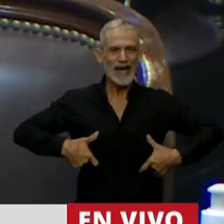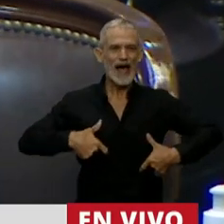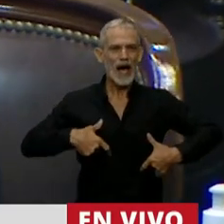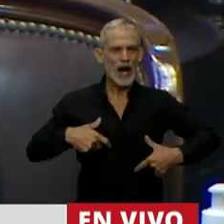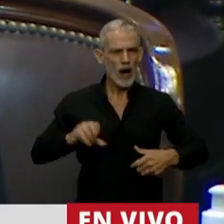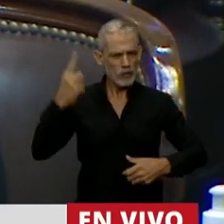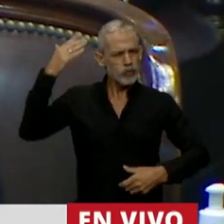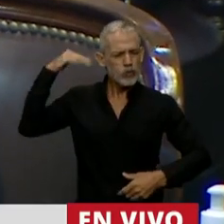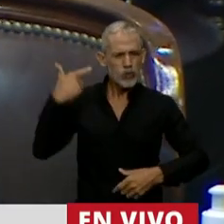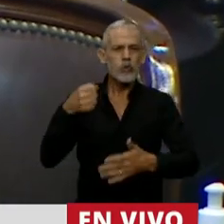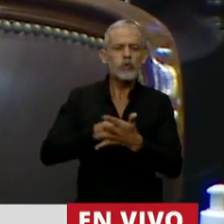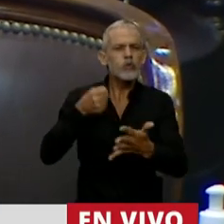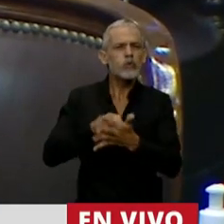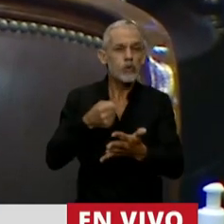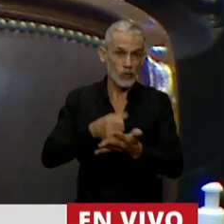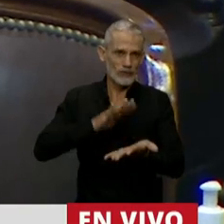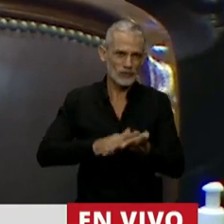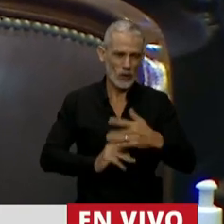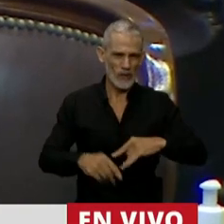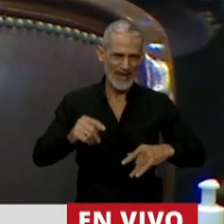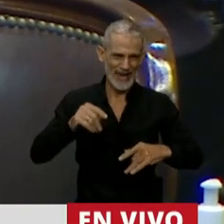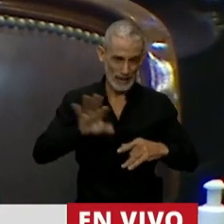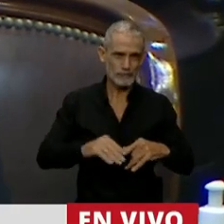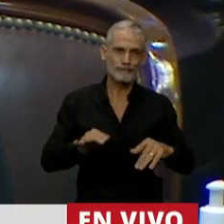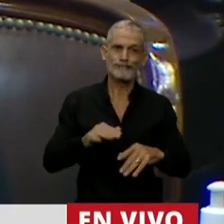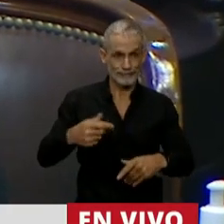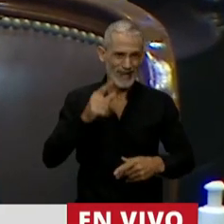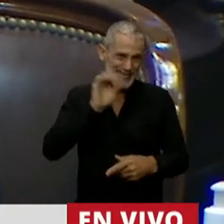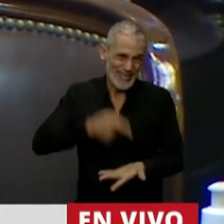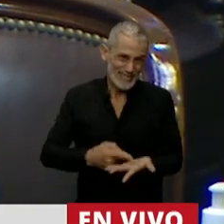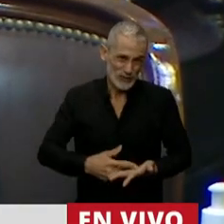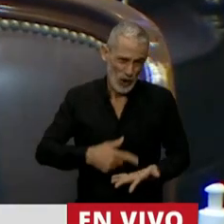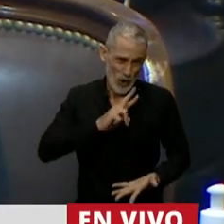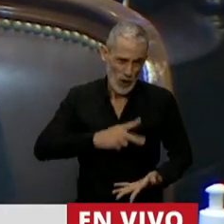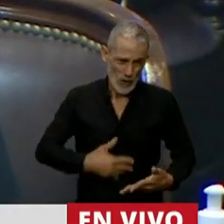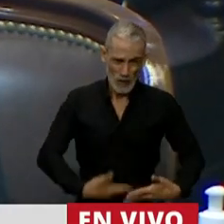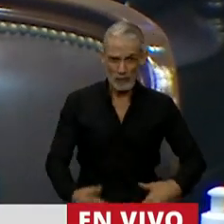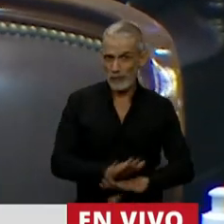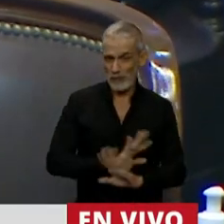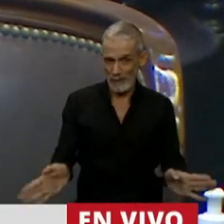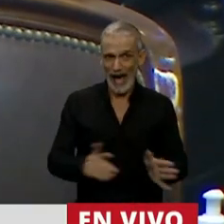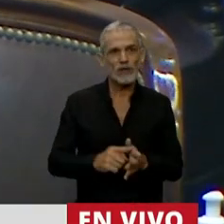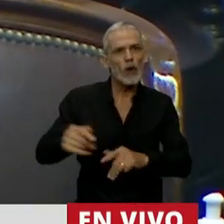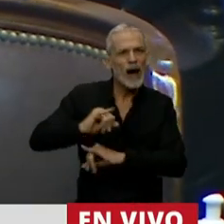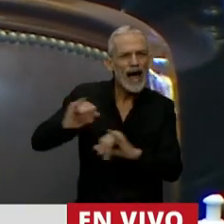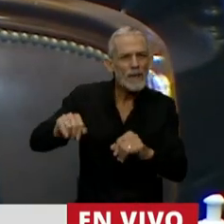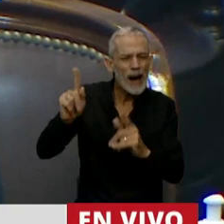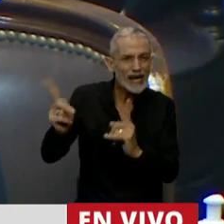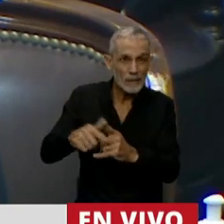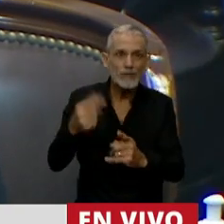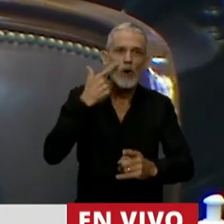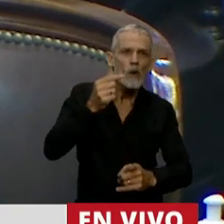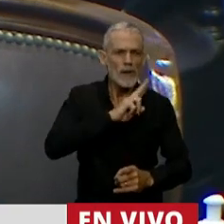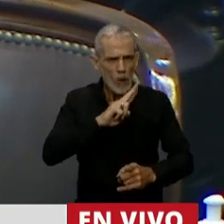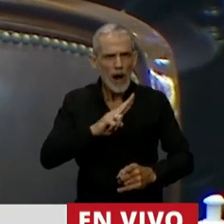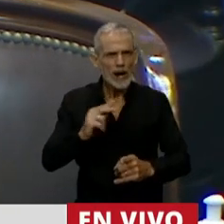lucha, en la gesta, digamos, por la interrupción voluntaria del embarazo, las mujeres de la campaña y tantas otras desconocidas, mujeres y varones